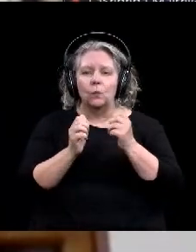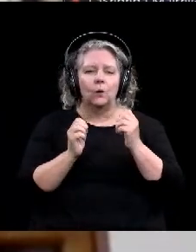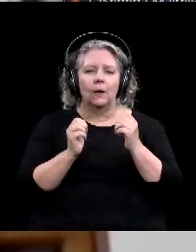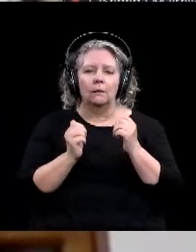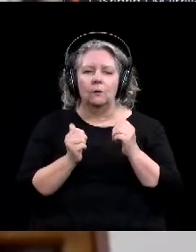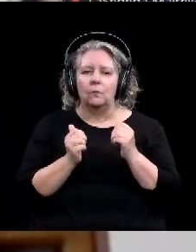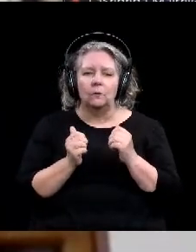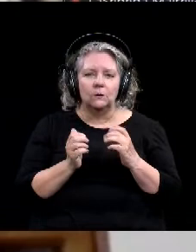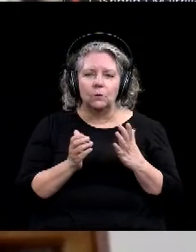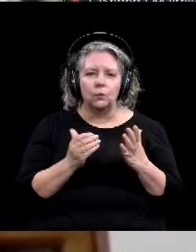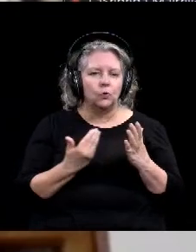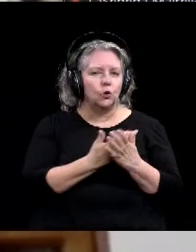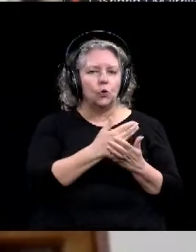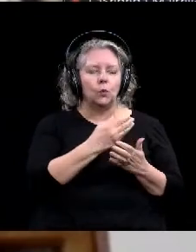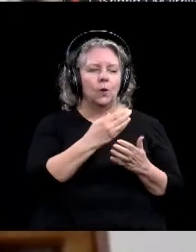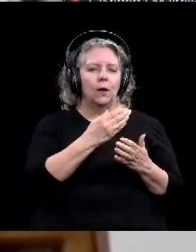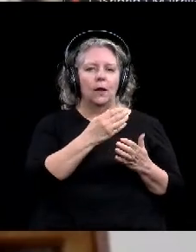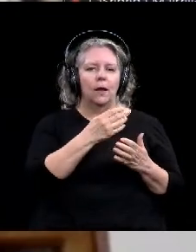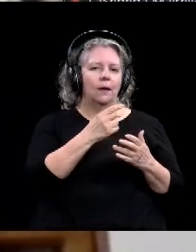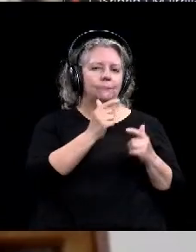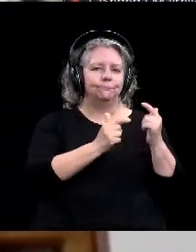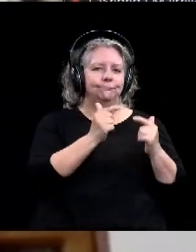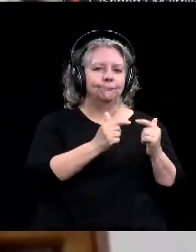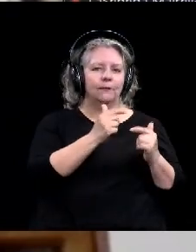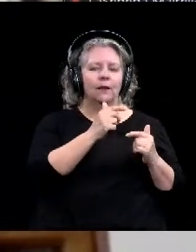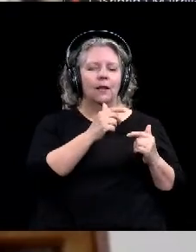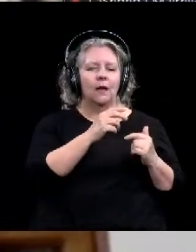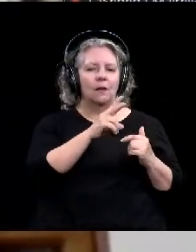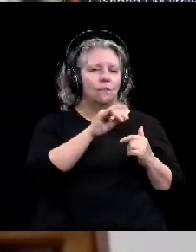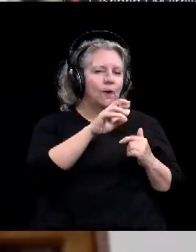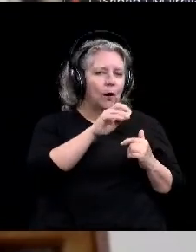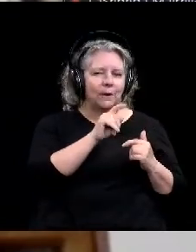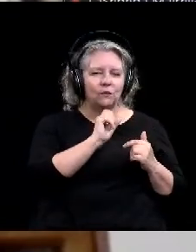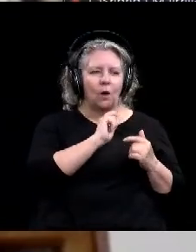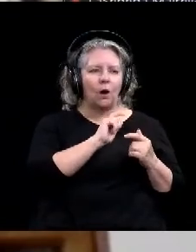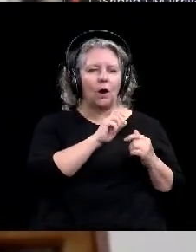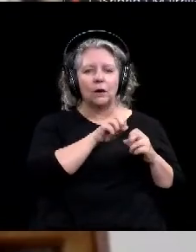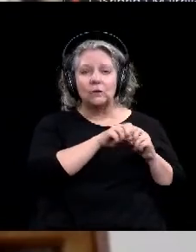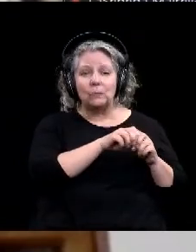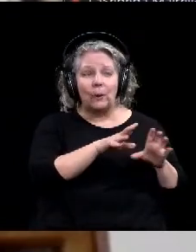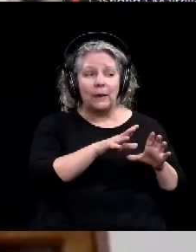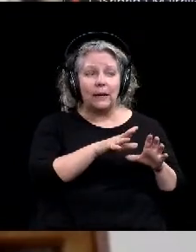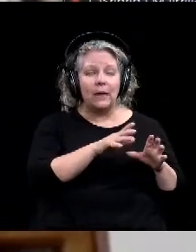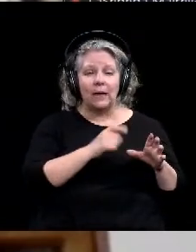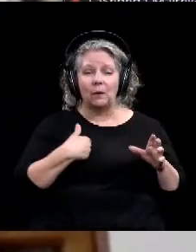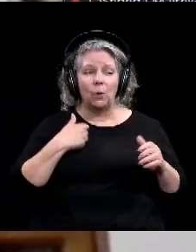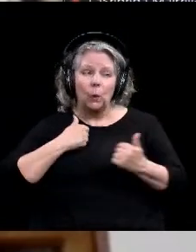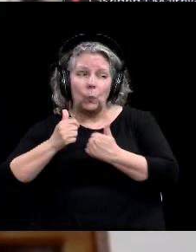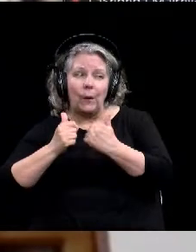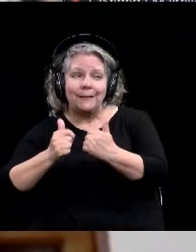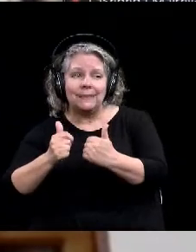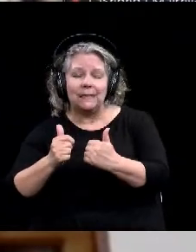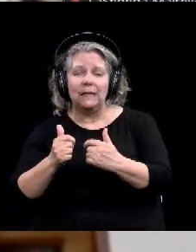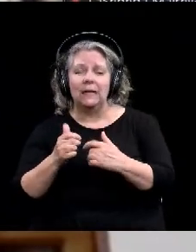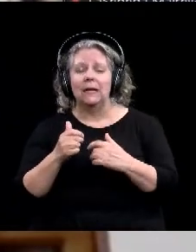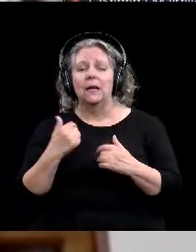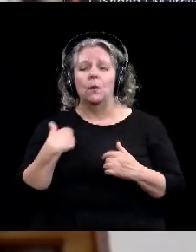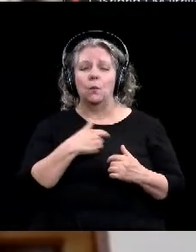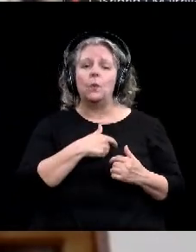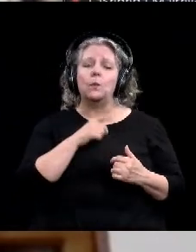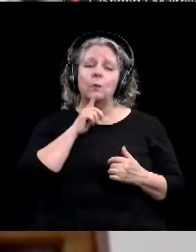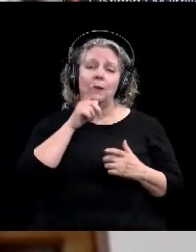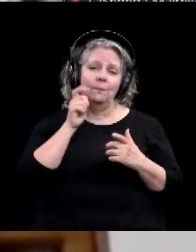así es que localmente tenemos que continuar de vacunarse